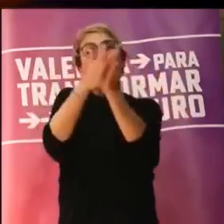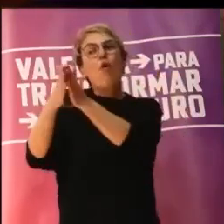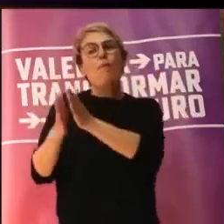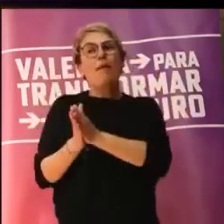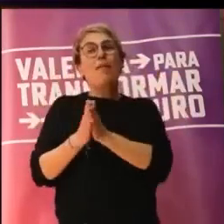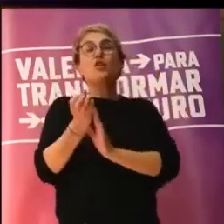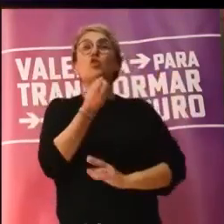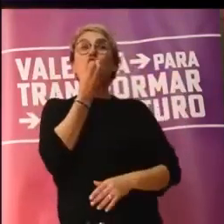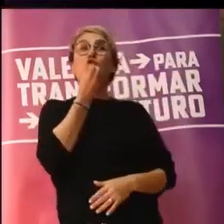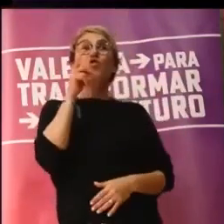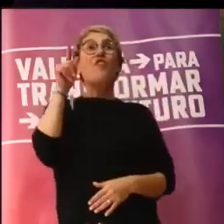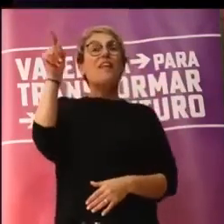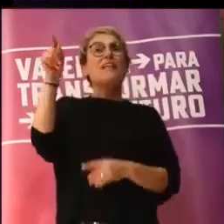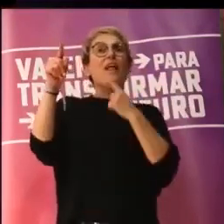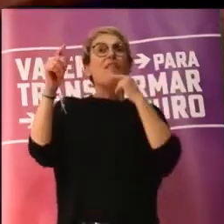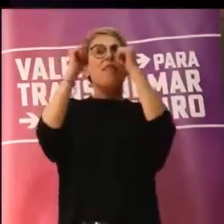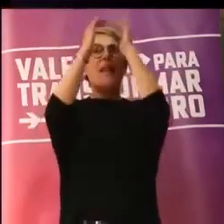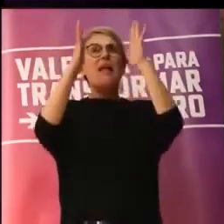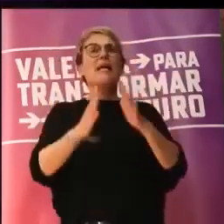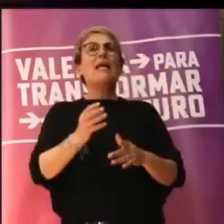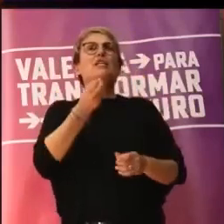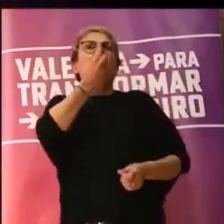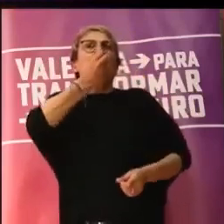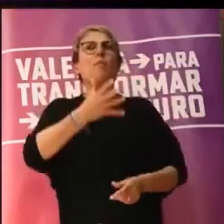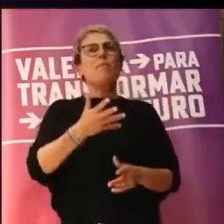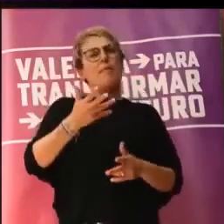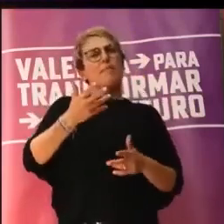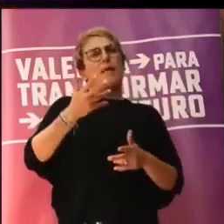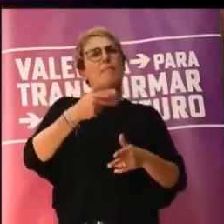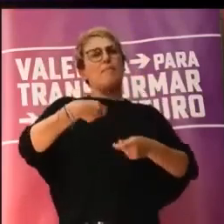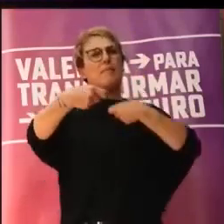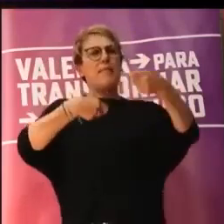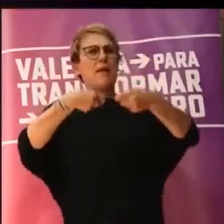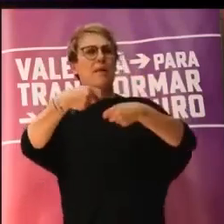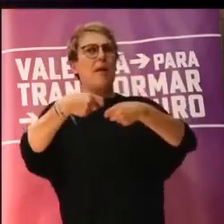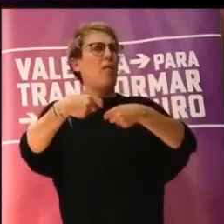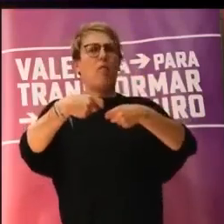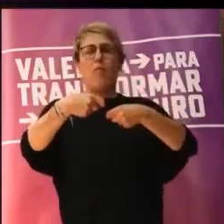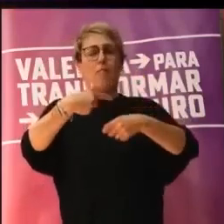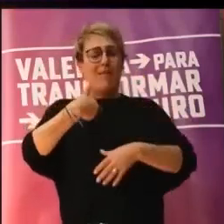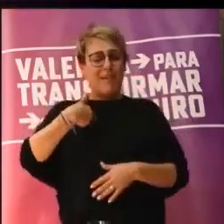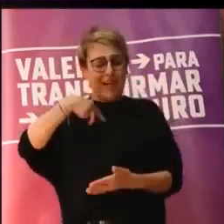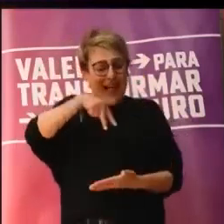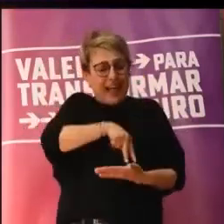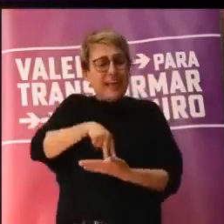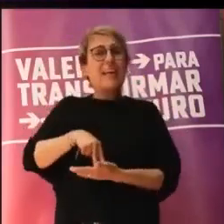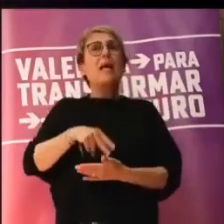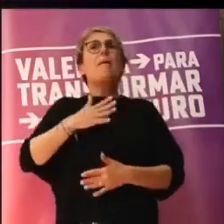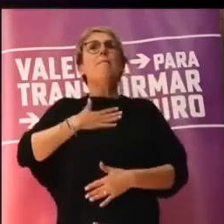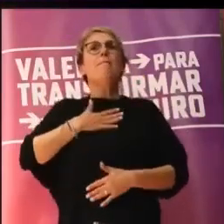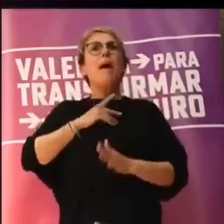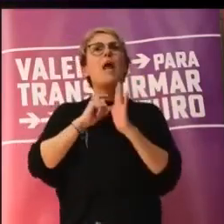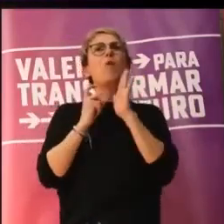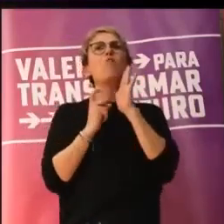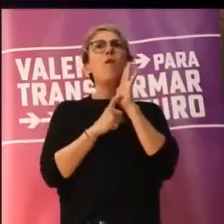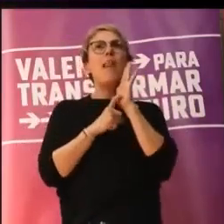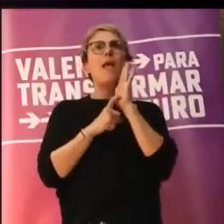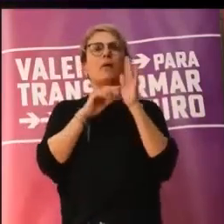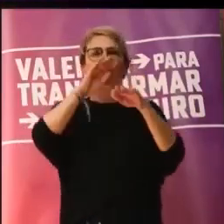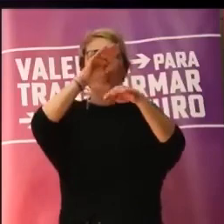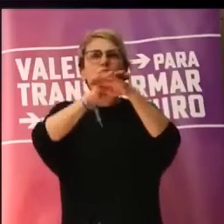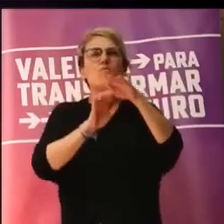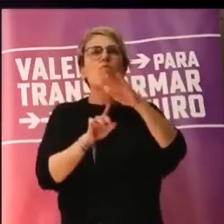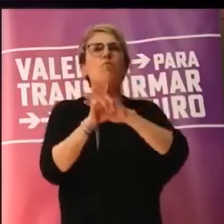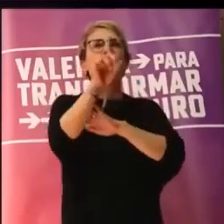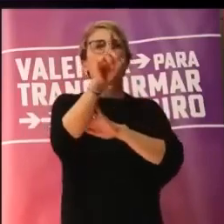Partido Socialista que dicen que la vivienda es un bien de mercado, como decía Ábalos. Estamos aquí para sacar adelante una ley de vivienda que